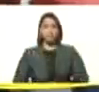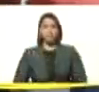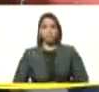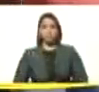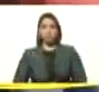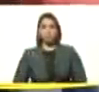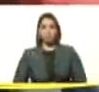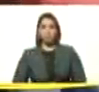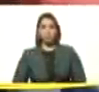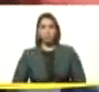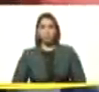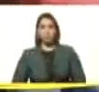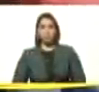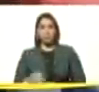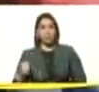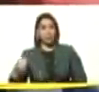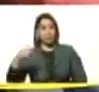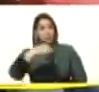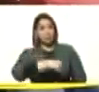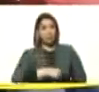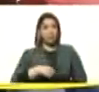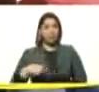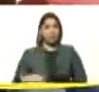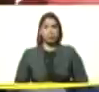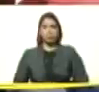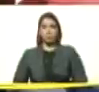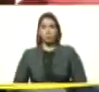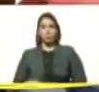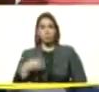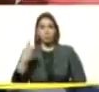el recto de derecha.